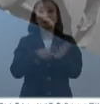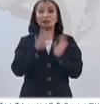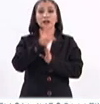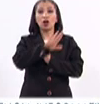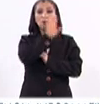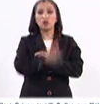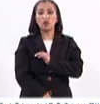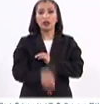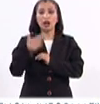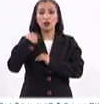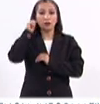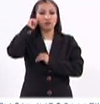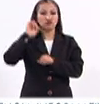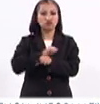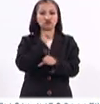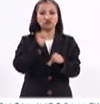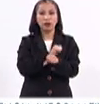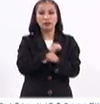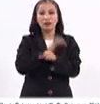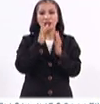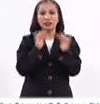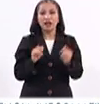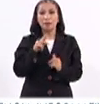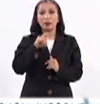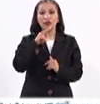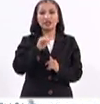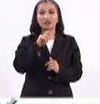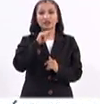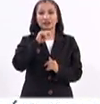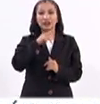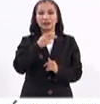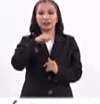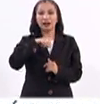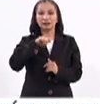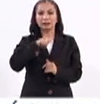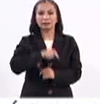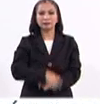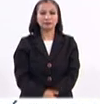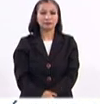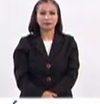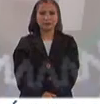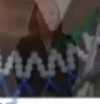En 2005 muere el piloto de automovilismo francés Maurice Trintignant.